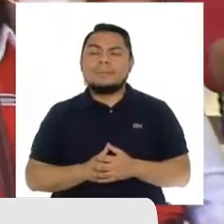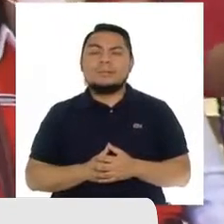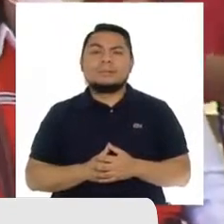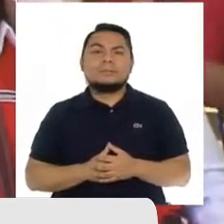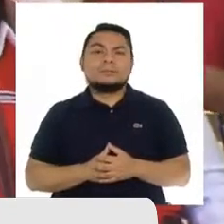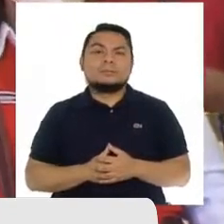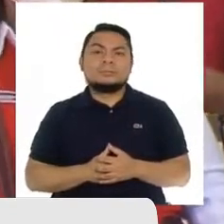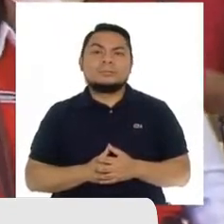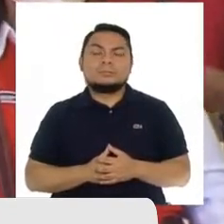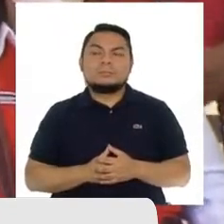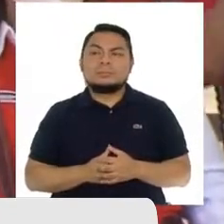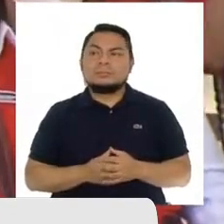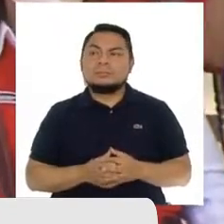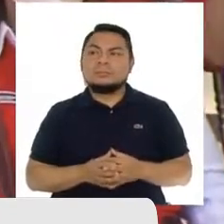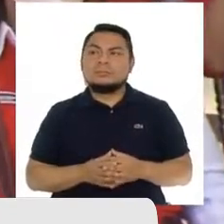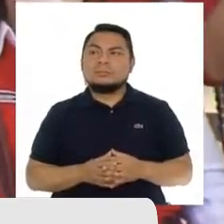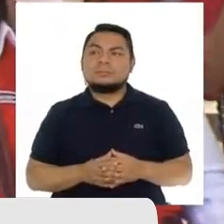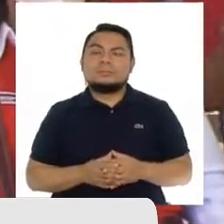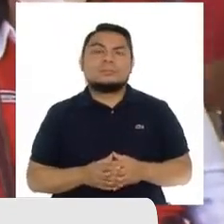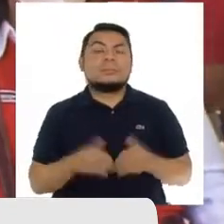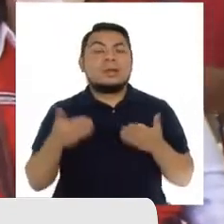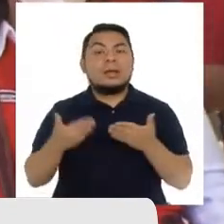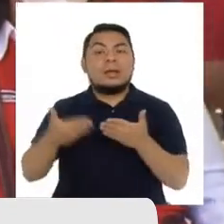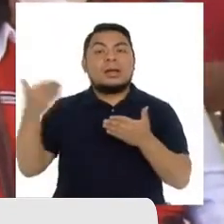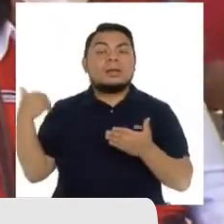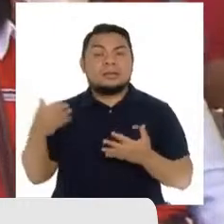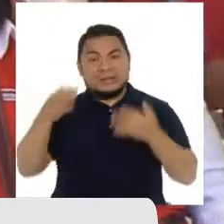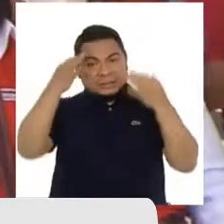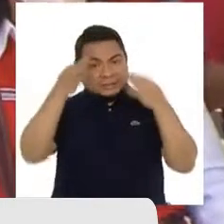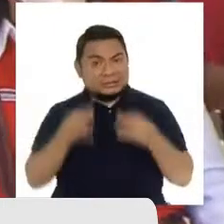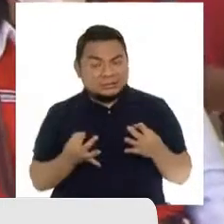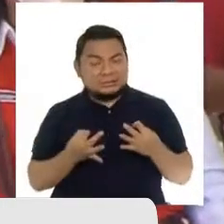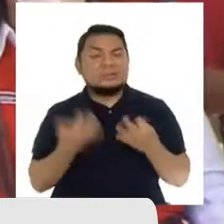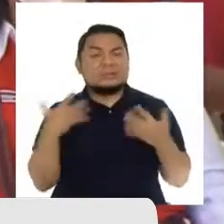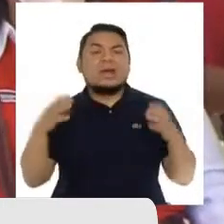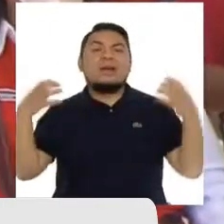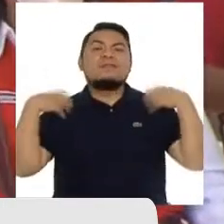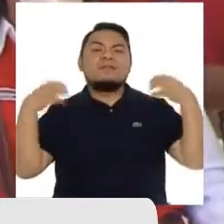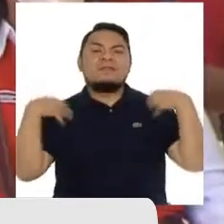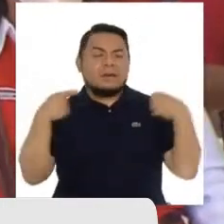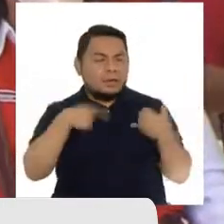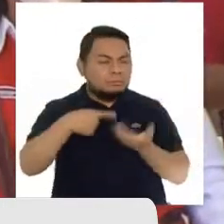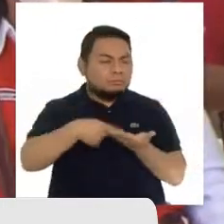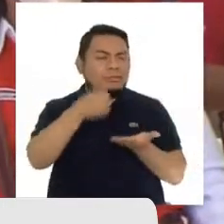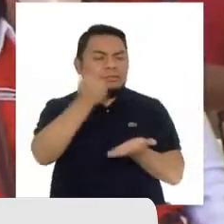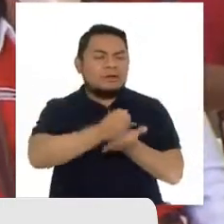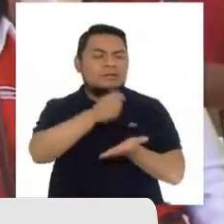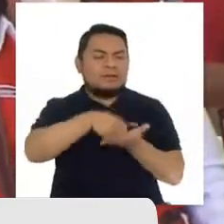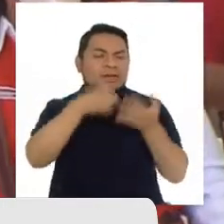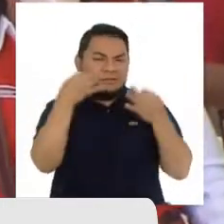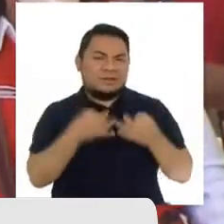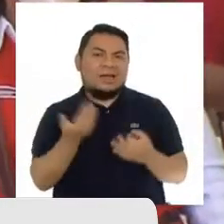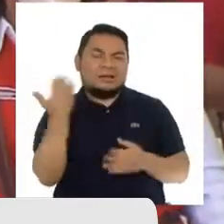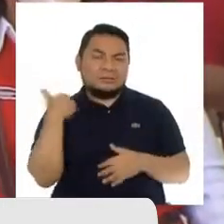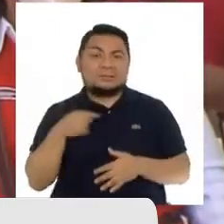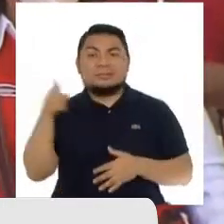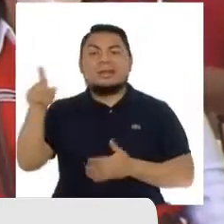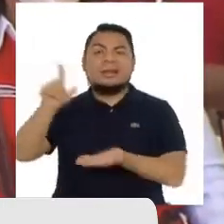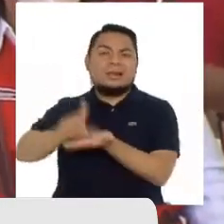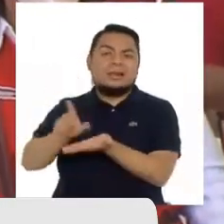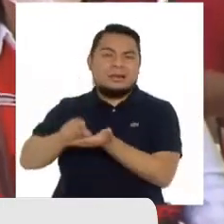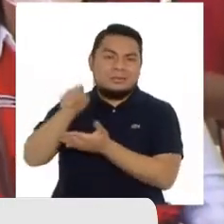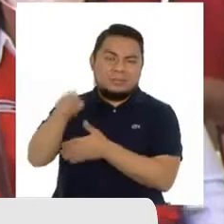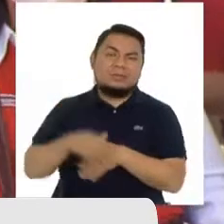antes las decisiones se tomaban en oficinas de cuatro paredes en la capital